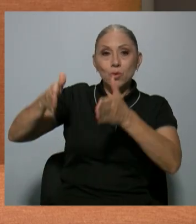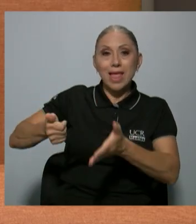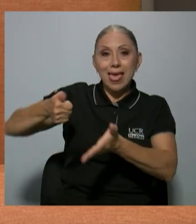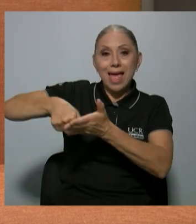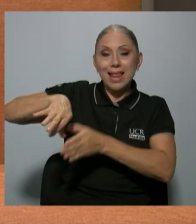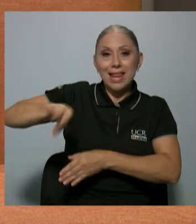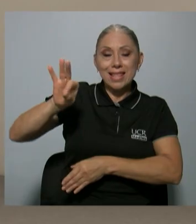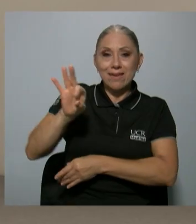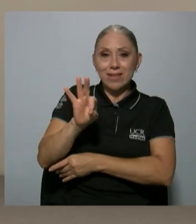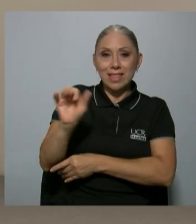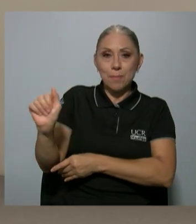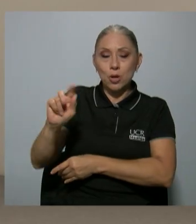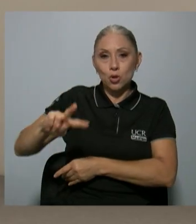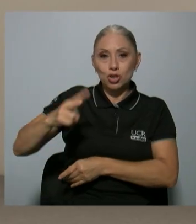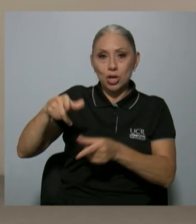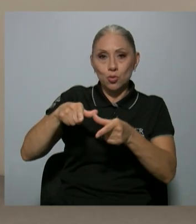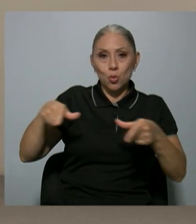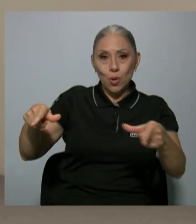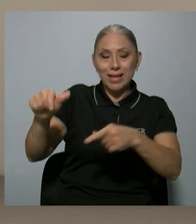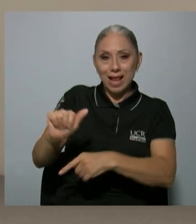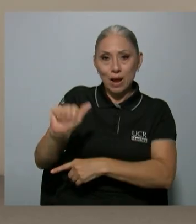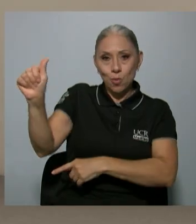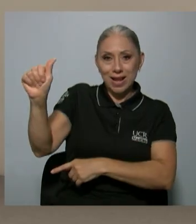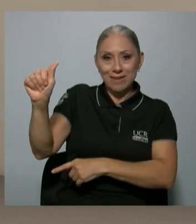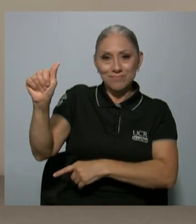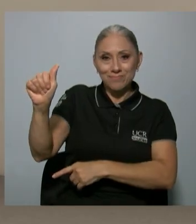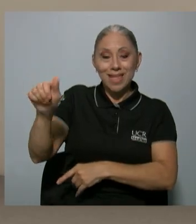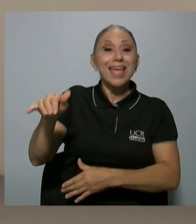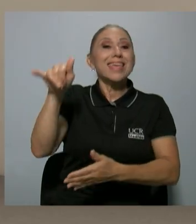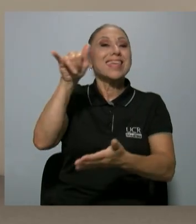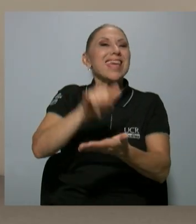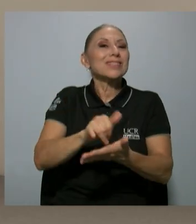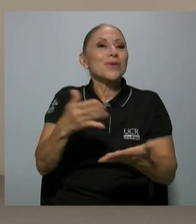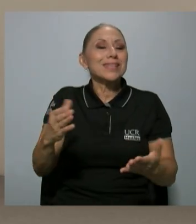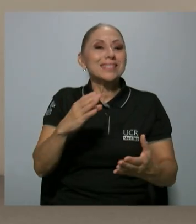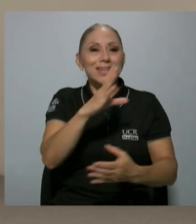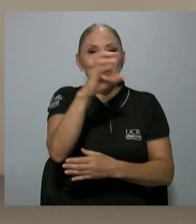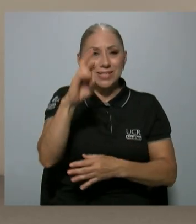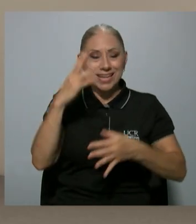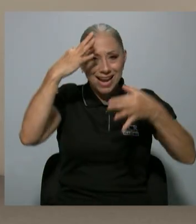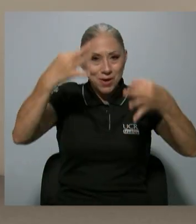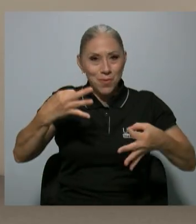Frente Amplio por el segundo lugar de Alajuela y esto es Costa Rica en